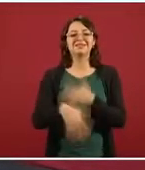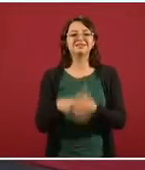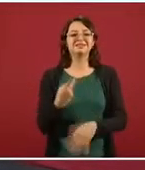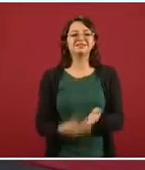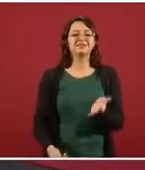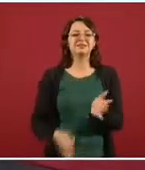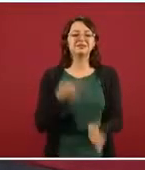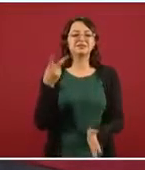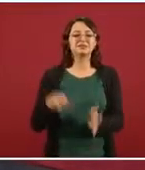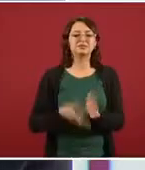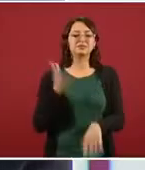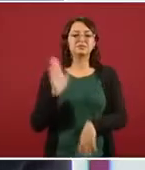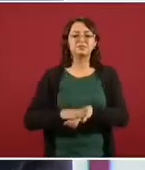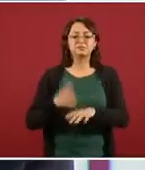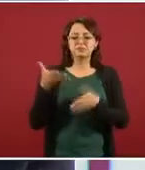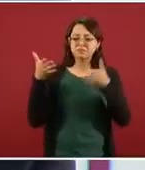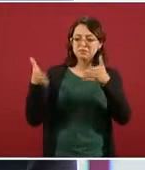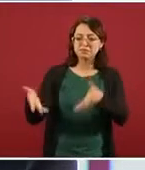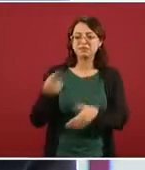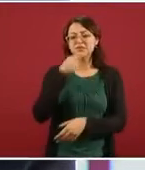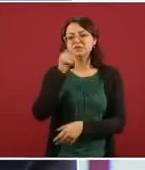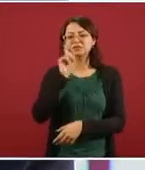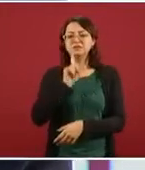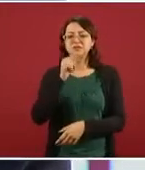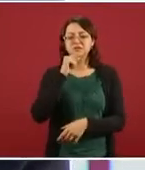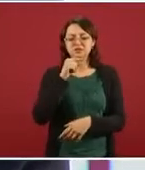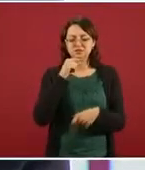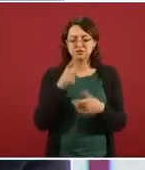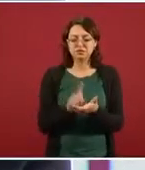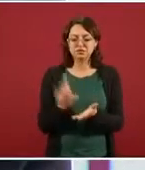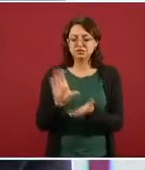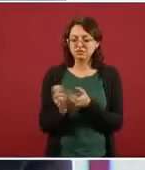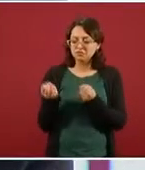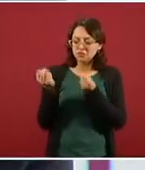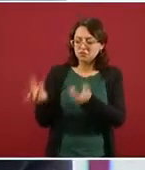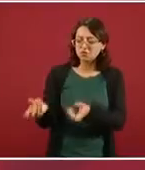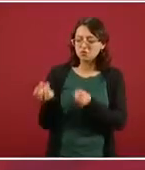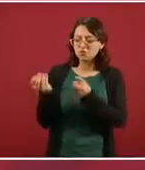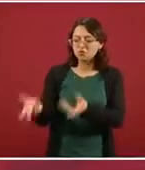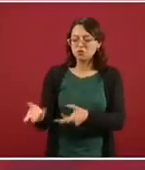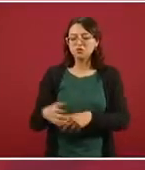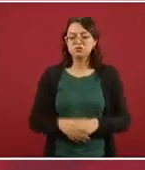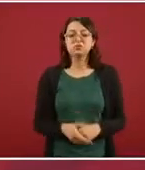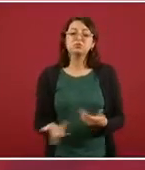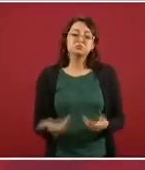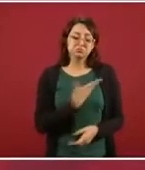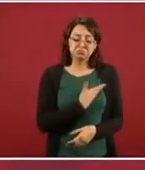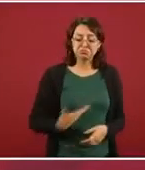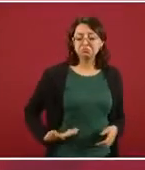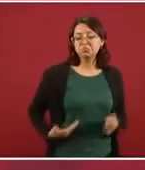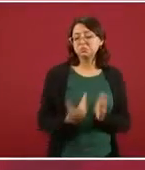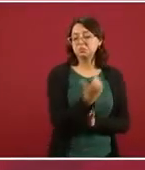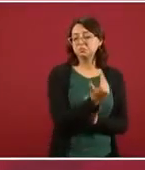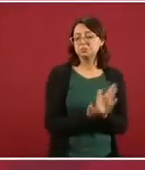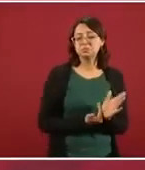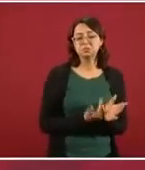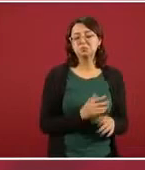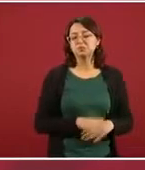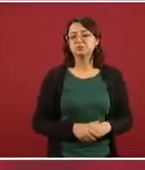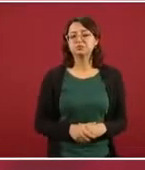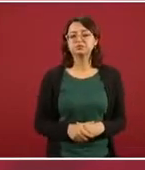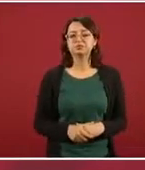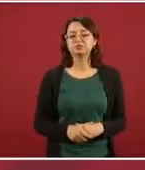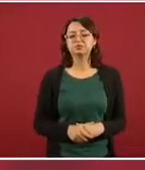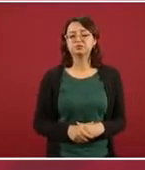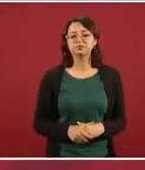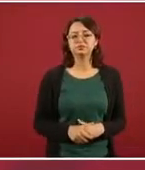para niñas, niños con discapacidad, que es lo que maneja o va a manejar la presidencia de